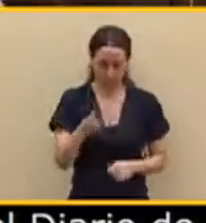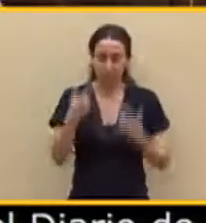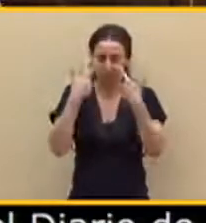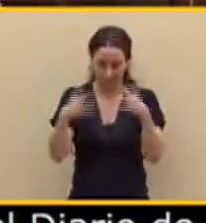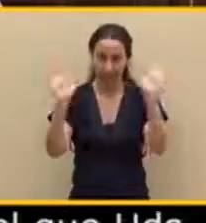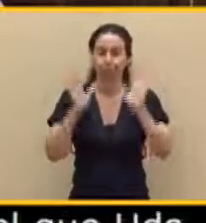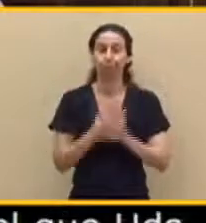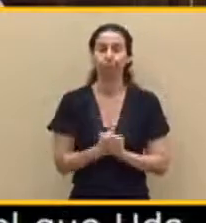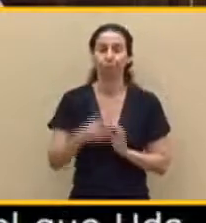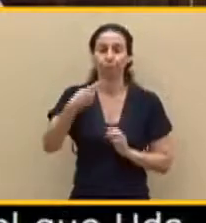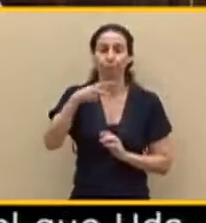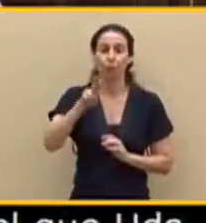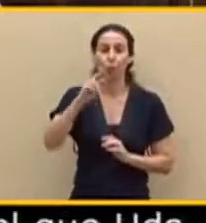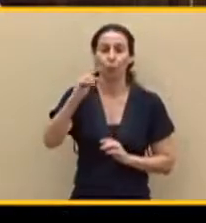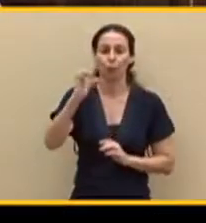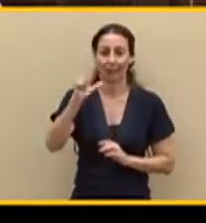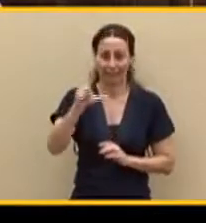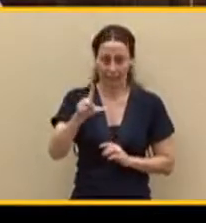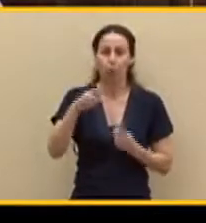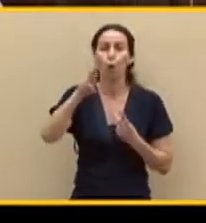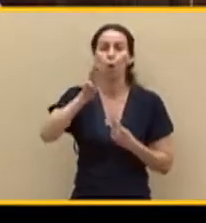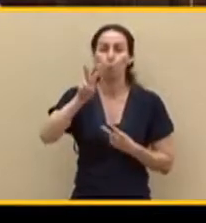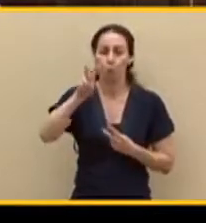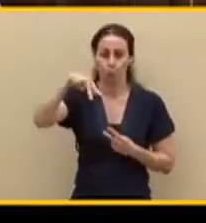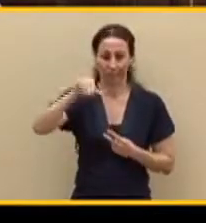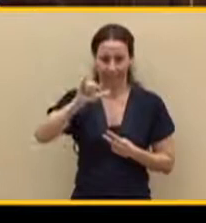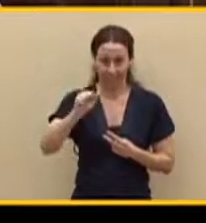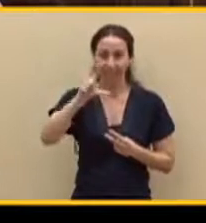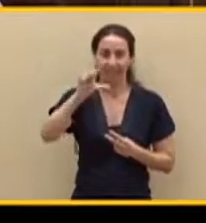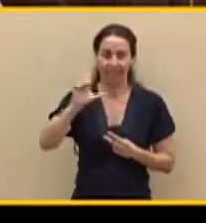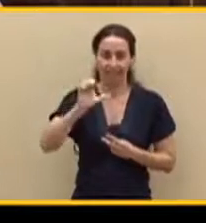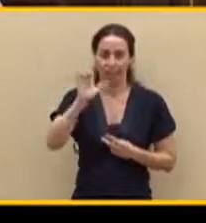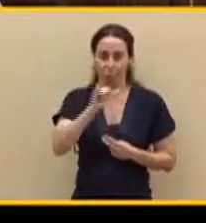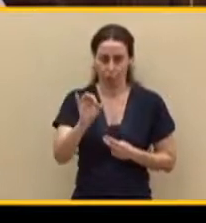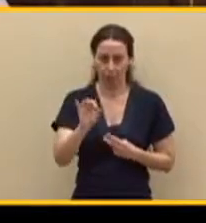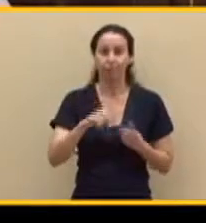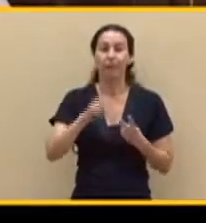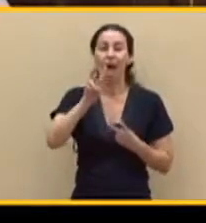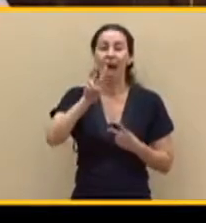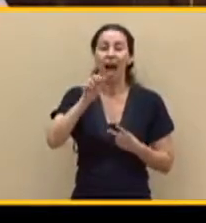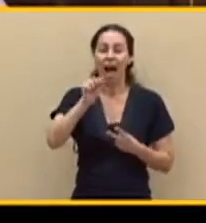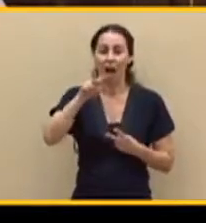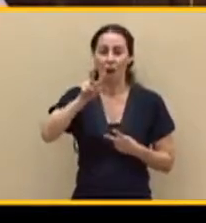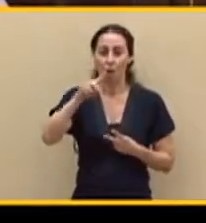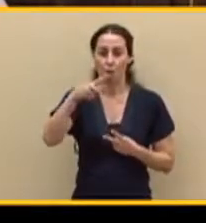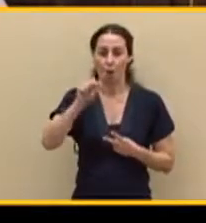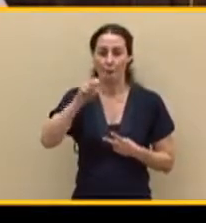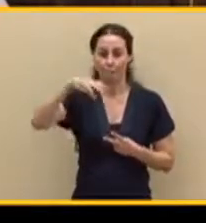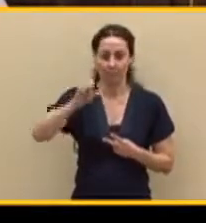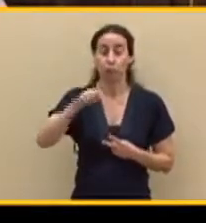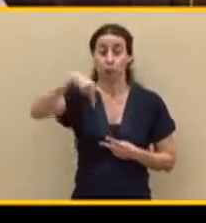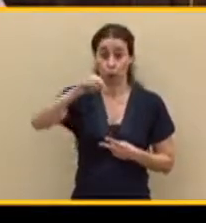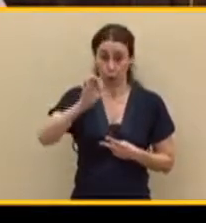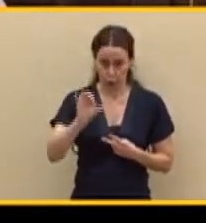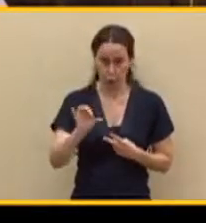Gürtel, Púnica, Lezo, Aquamed, NOS,